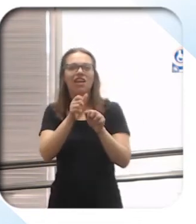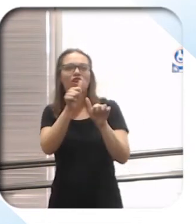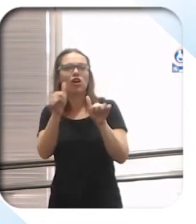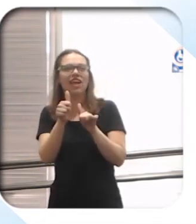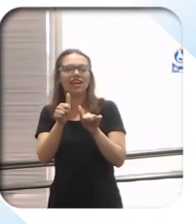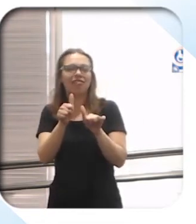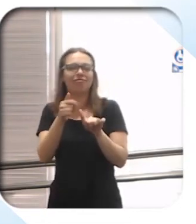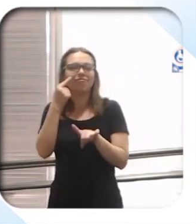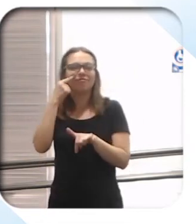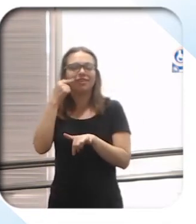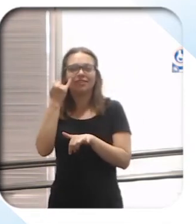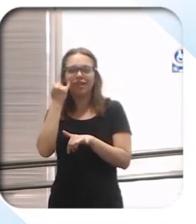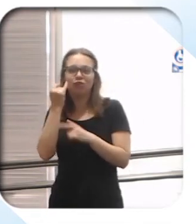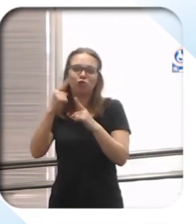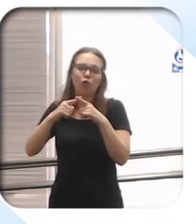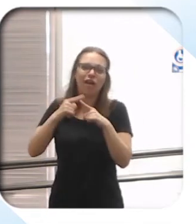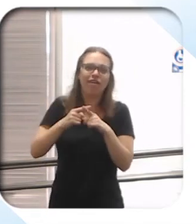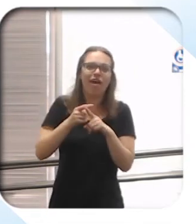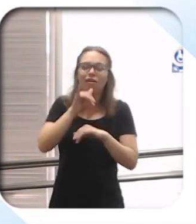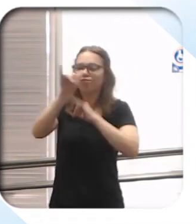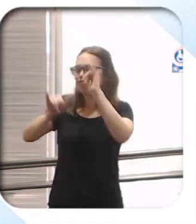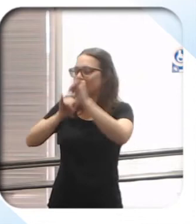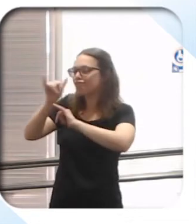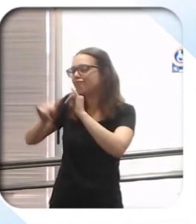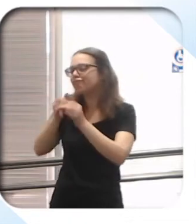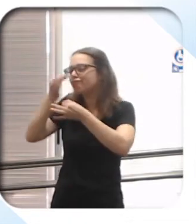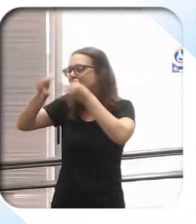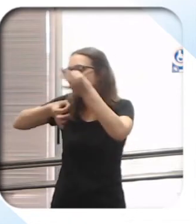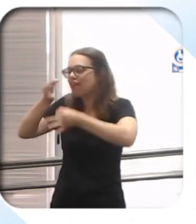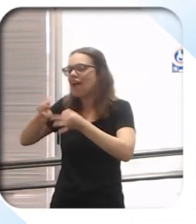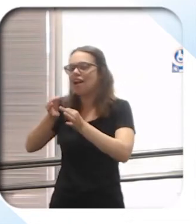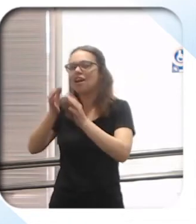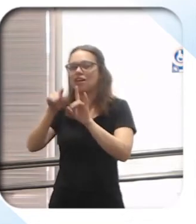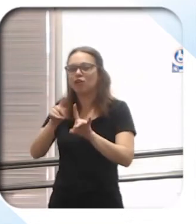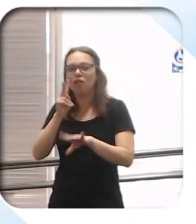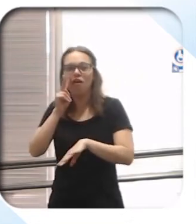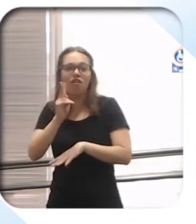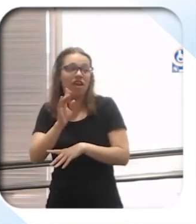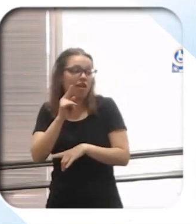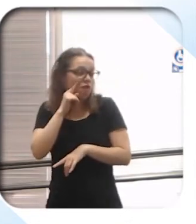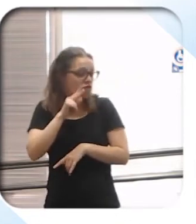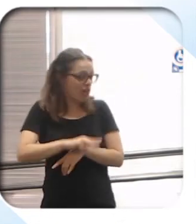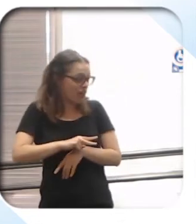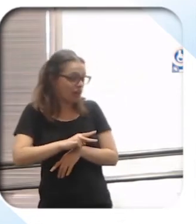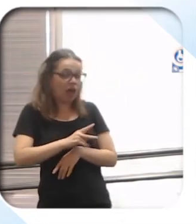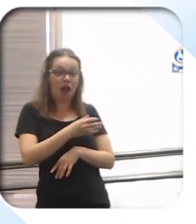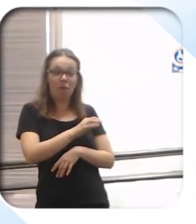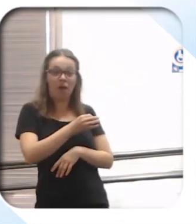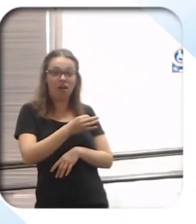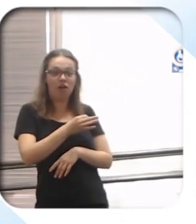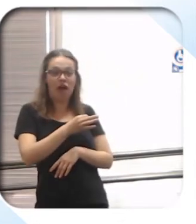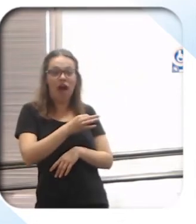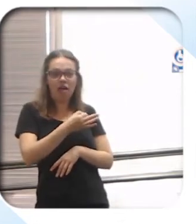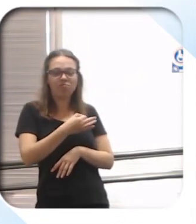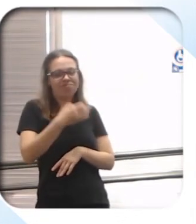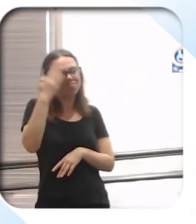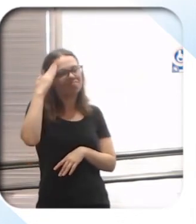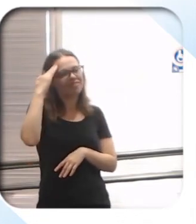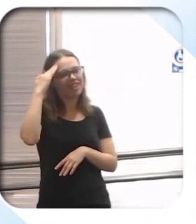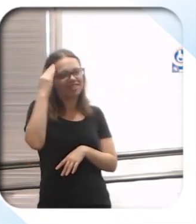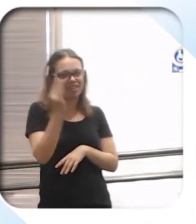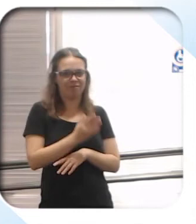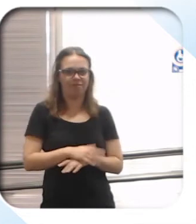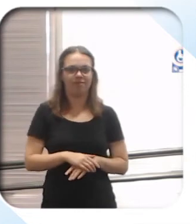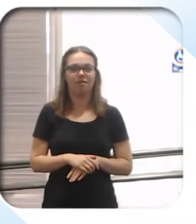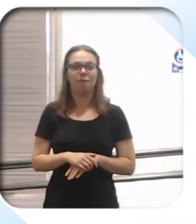desempeño sexual, explicar muchas cosas. Y a veces solo con ver funcionar un hermano se aprende, ¿no?